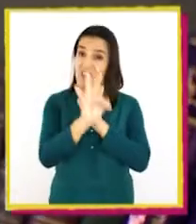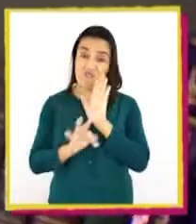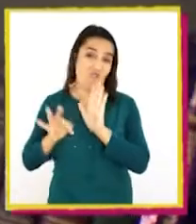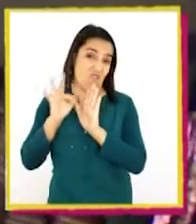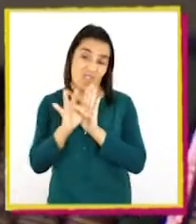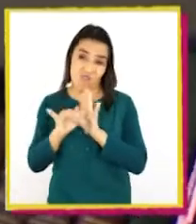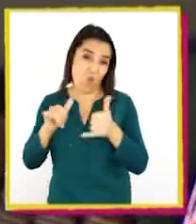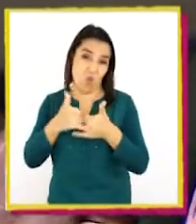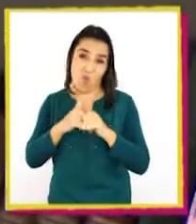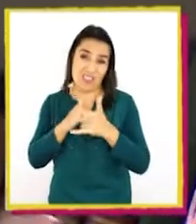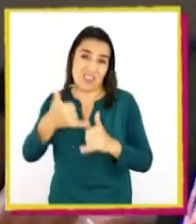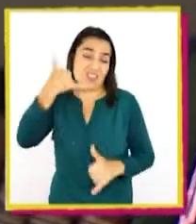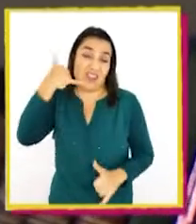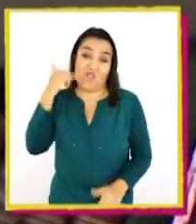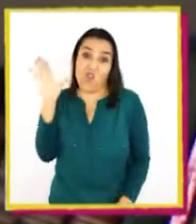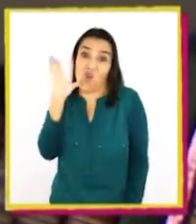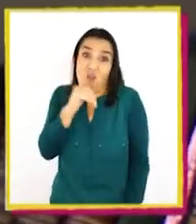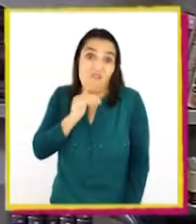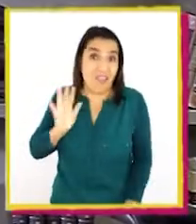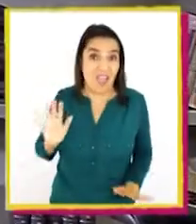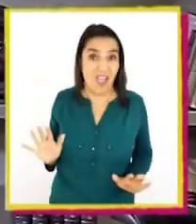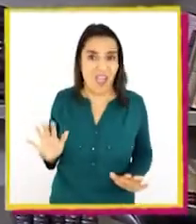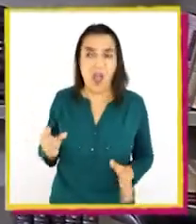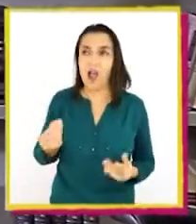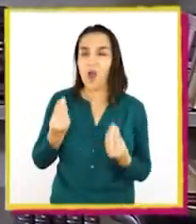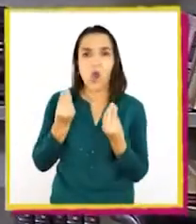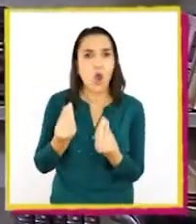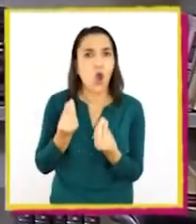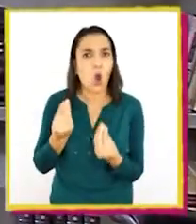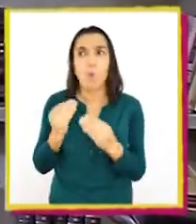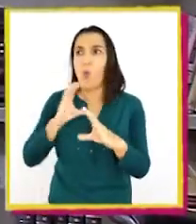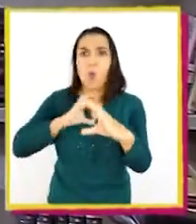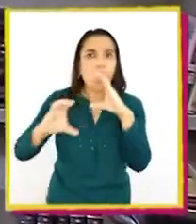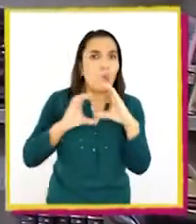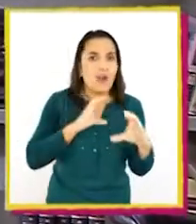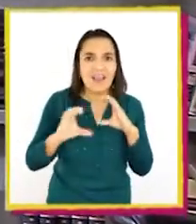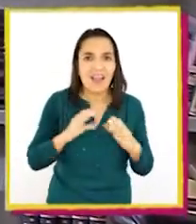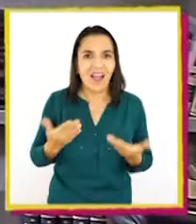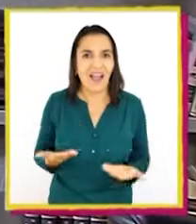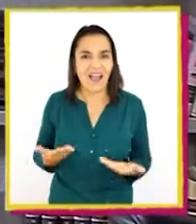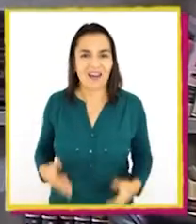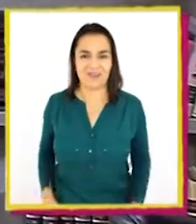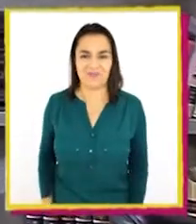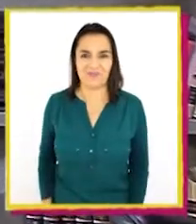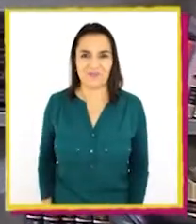ni WhatsApp, ni siquiera teléfono. ¿Cómo lo habrán hecho para comunicarse?